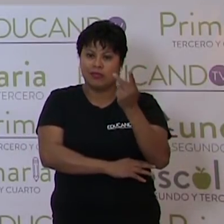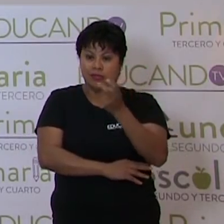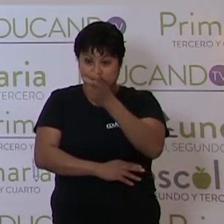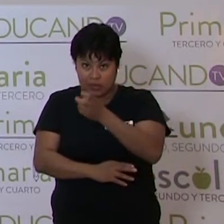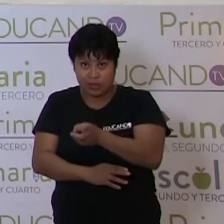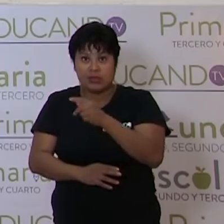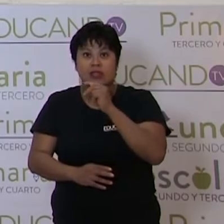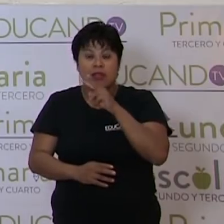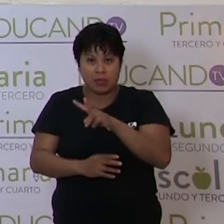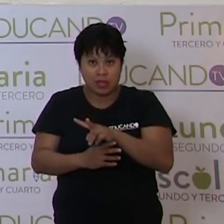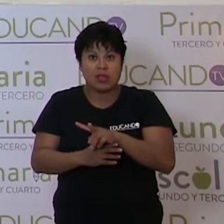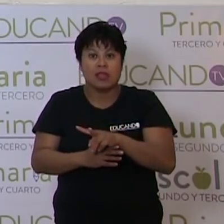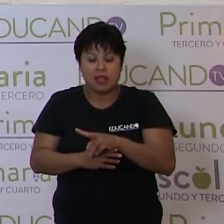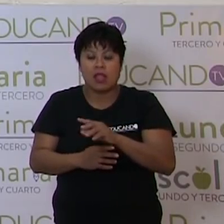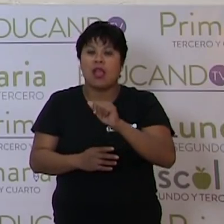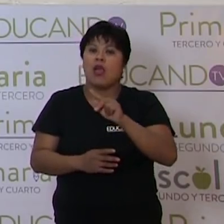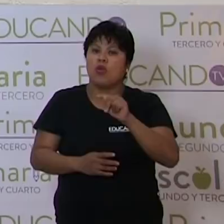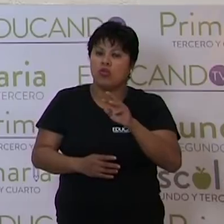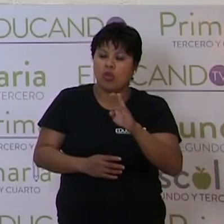texto también